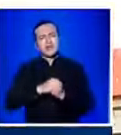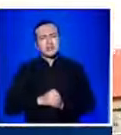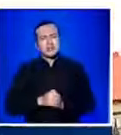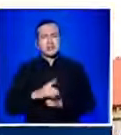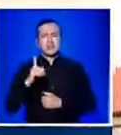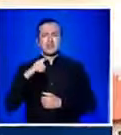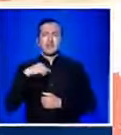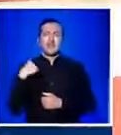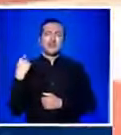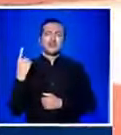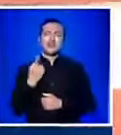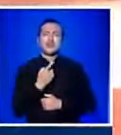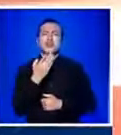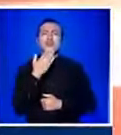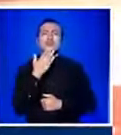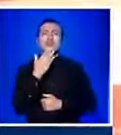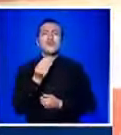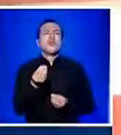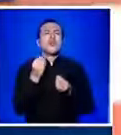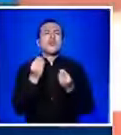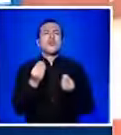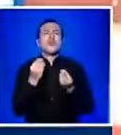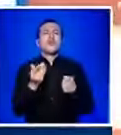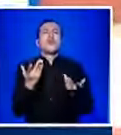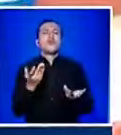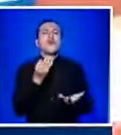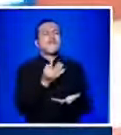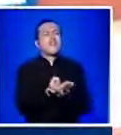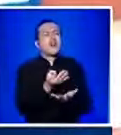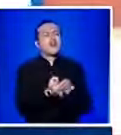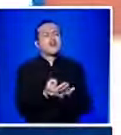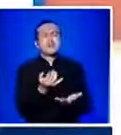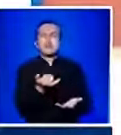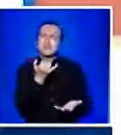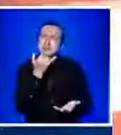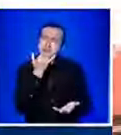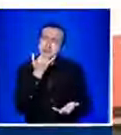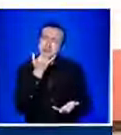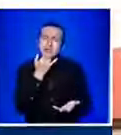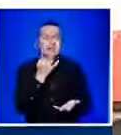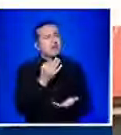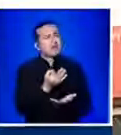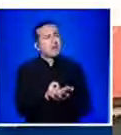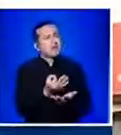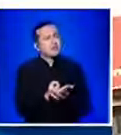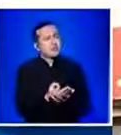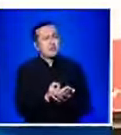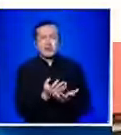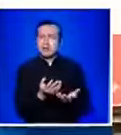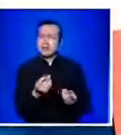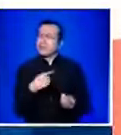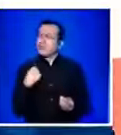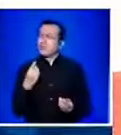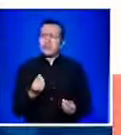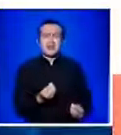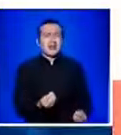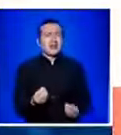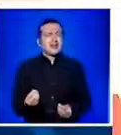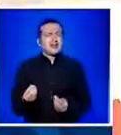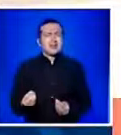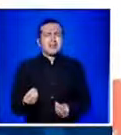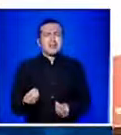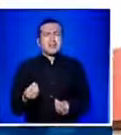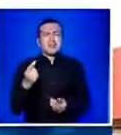después nos vienen a cobrar el justo del agua. ¿Y nosotros quién somos?